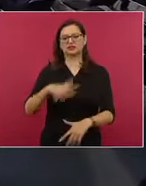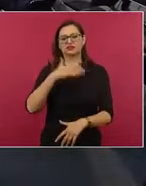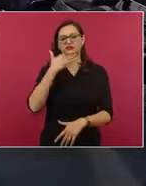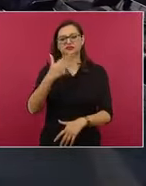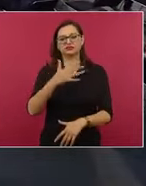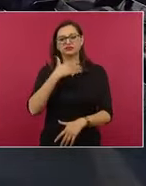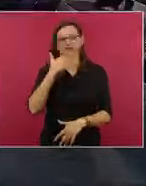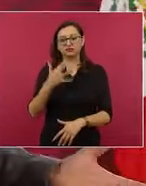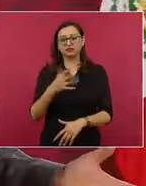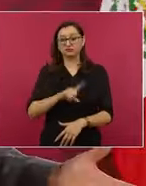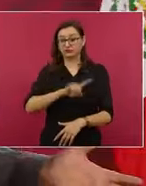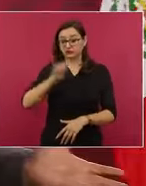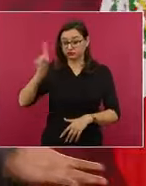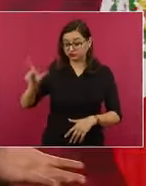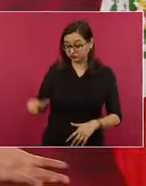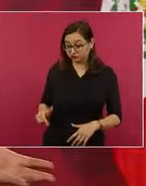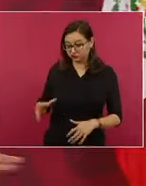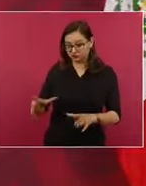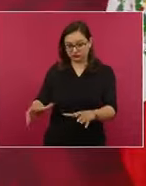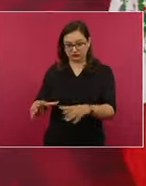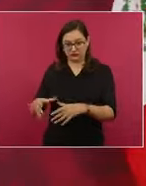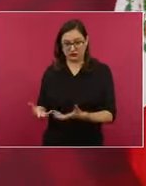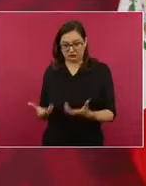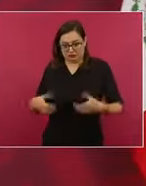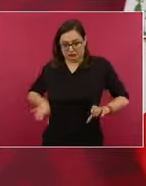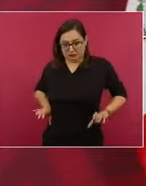ya cuando lo repartieron,